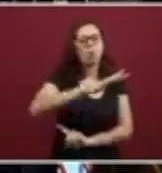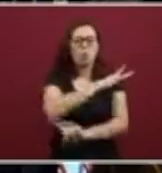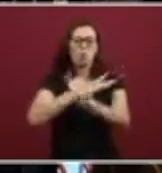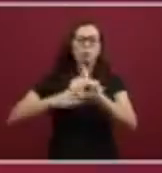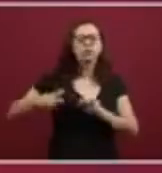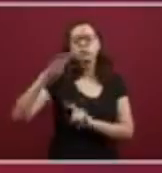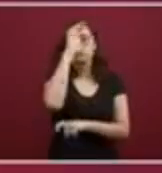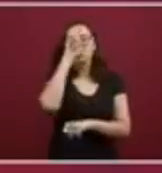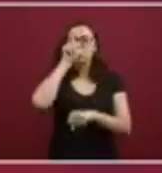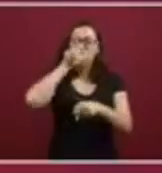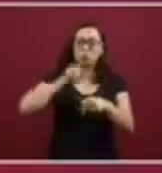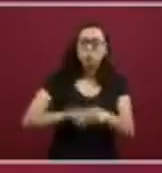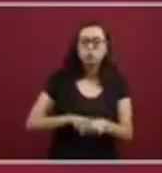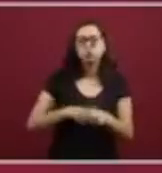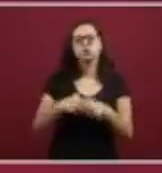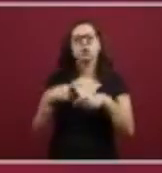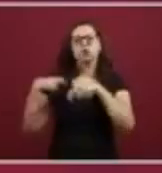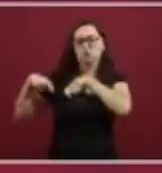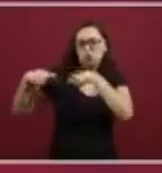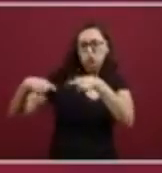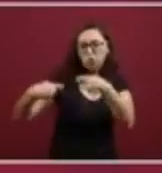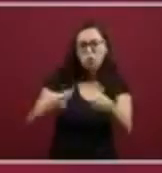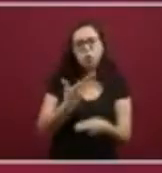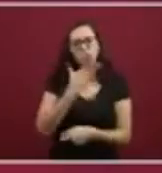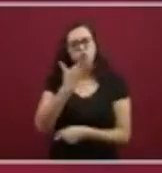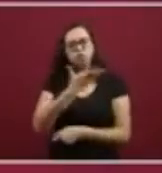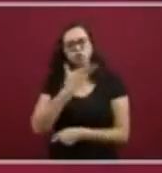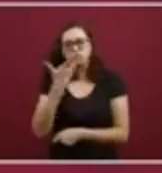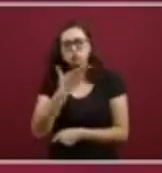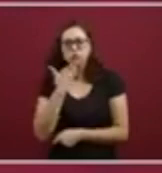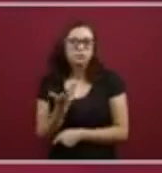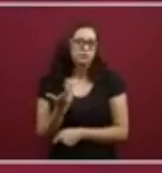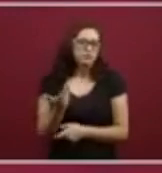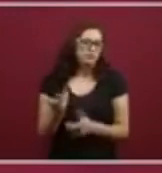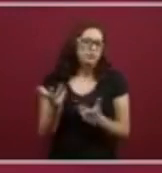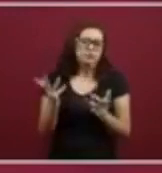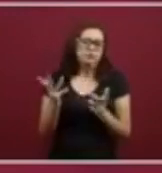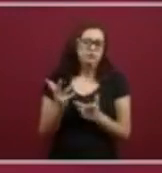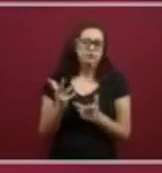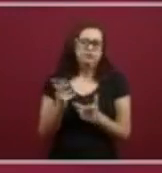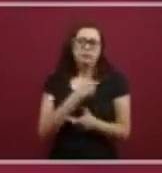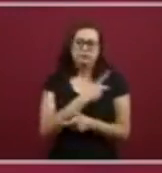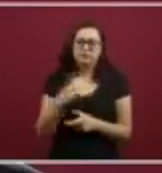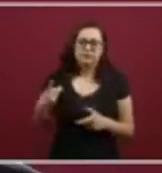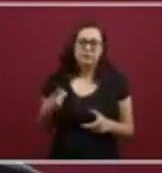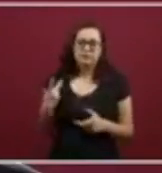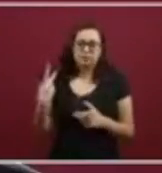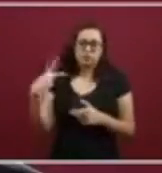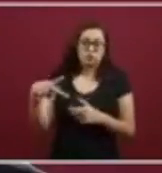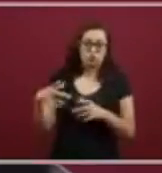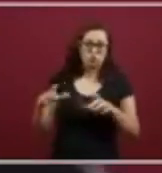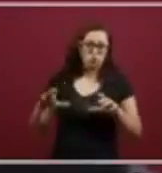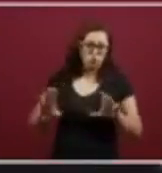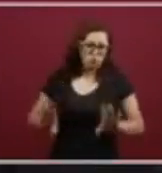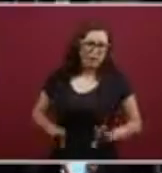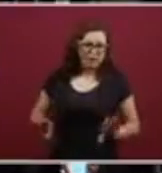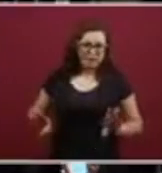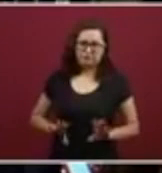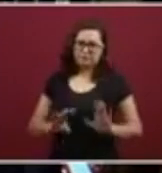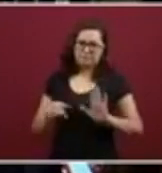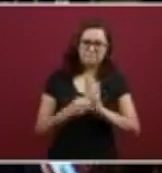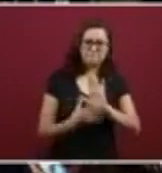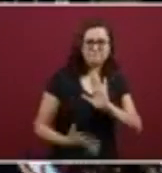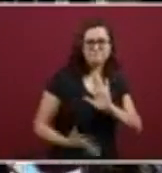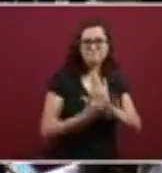cultura, usos y costumbres y el respeto que todos le debemos a esas manifestaciones.